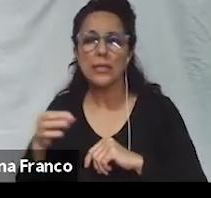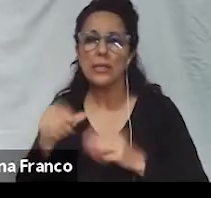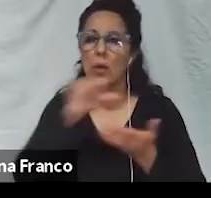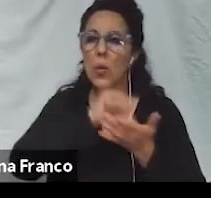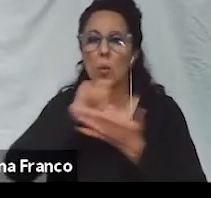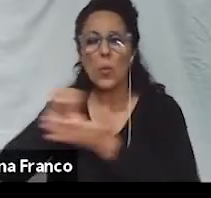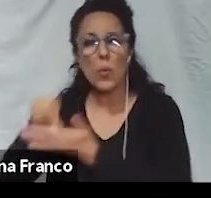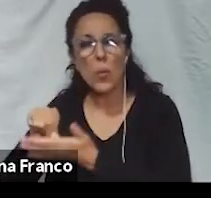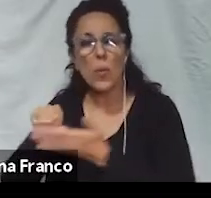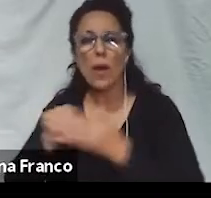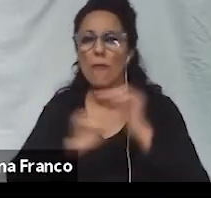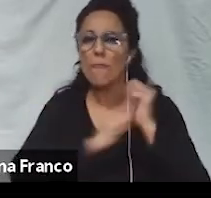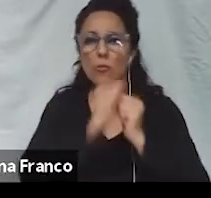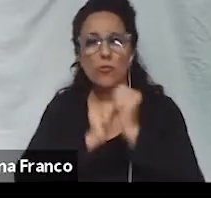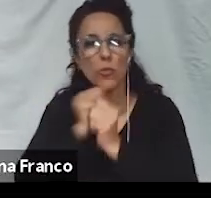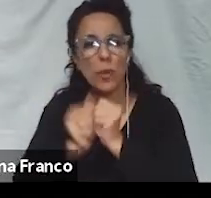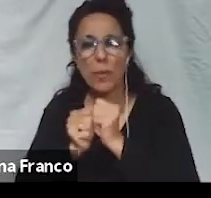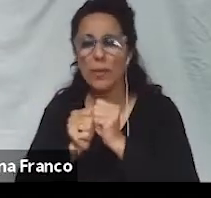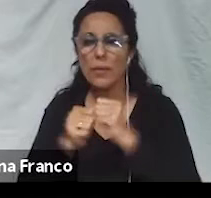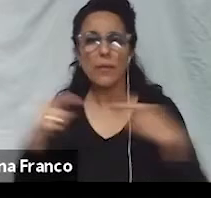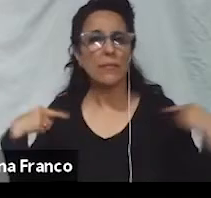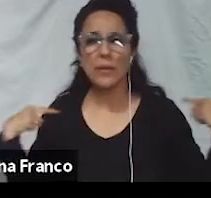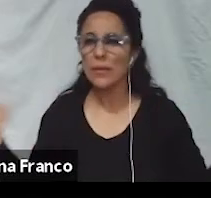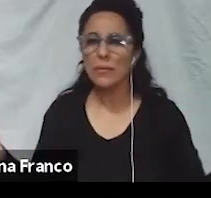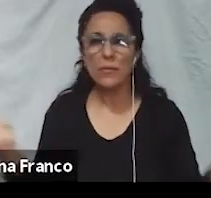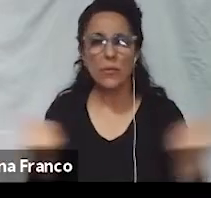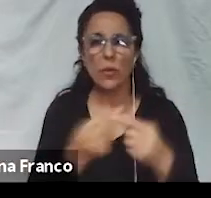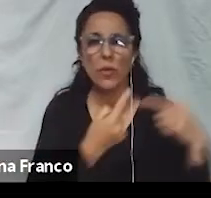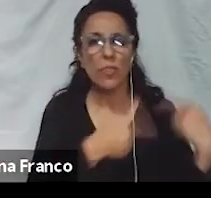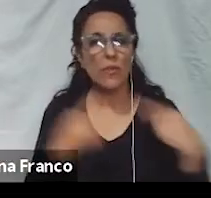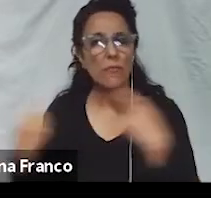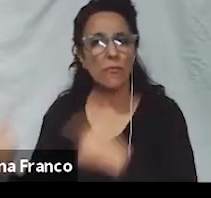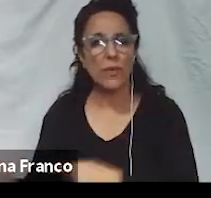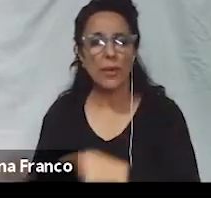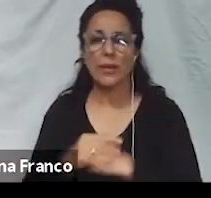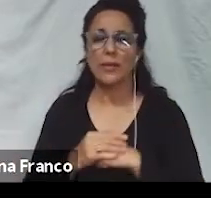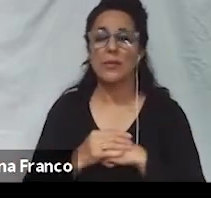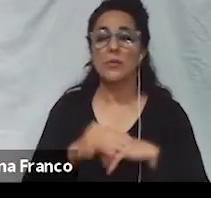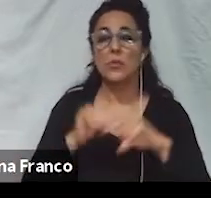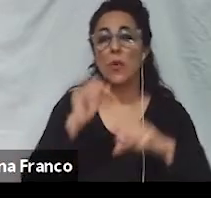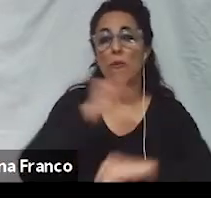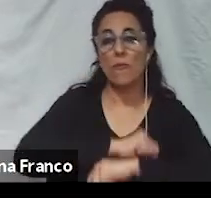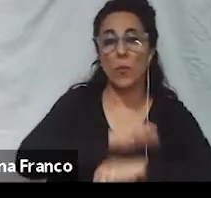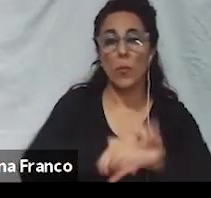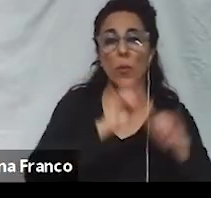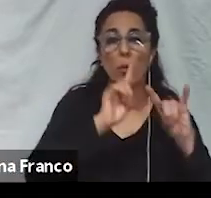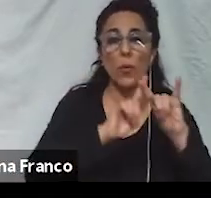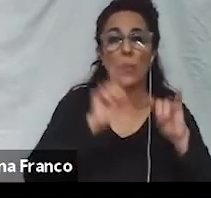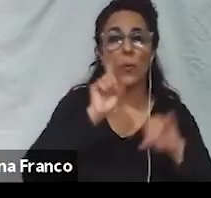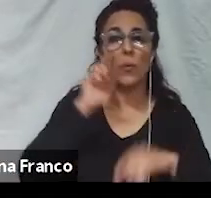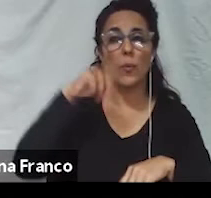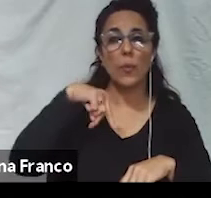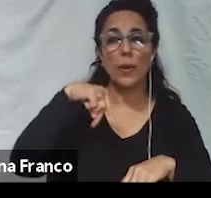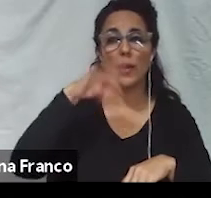las aplicaciones tienen que funcionar en diferentes entornos y nos van a pedir pruebas en Windows, en